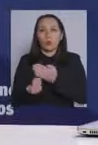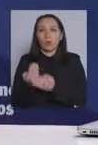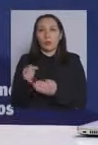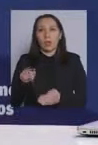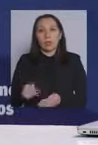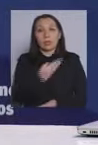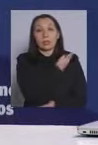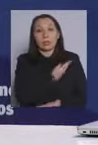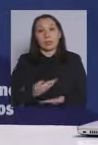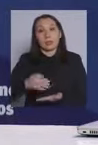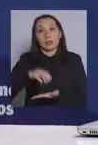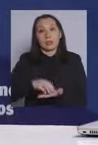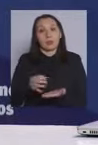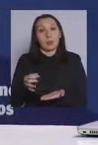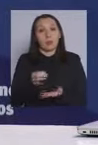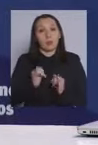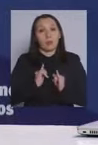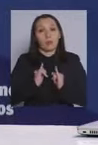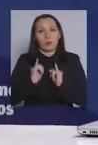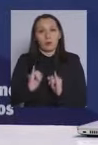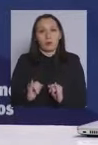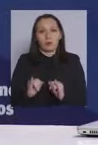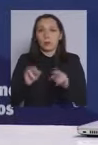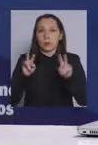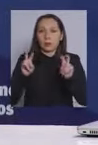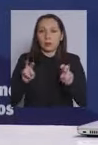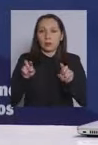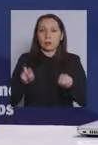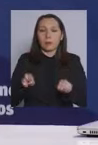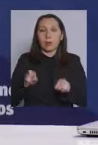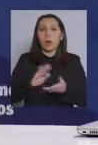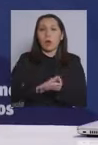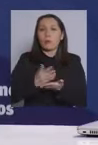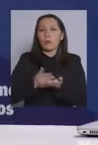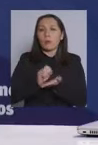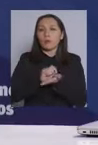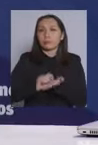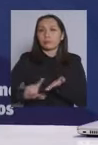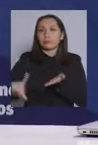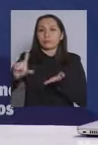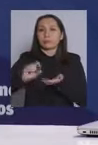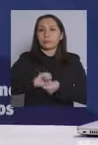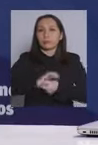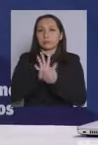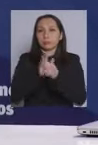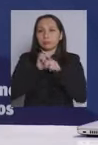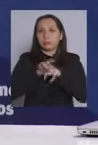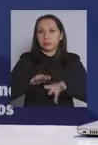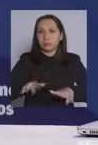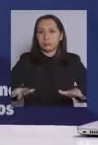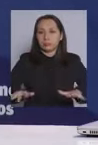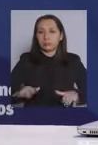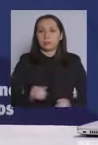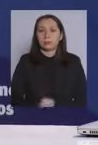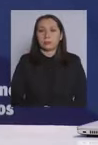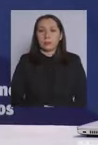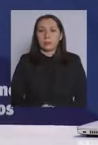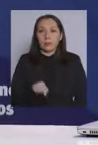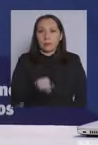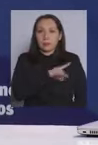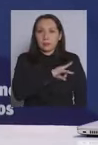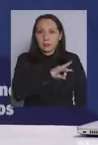desde el Palacio de la Moneda informando acerca de la evolución de la pandemia por coronavirus COVID-19